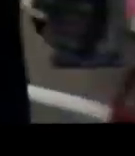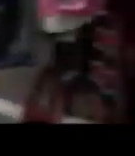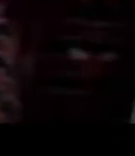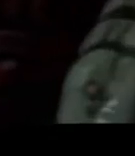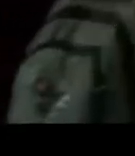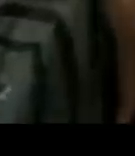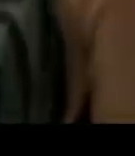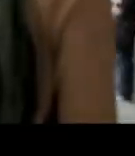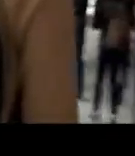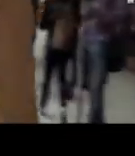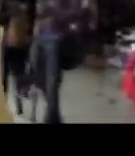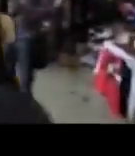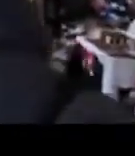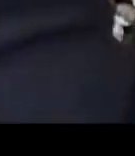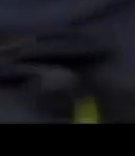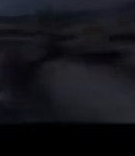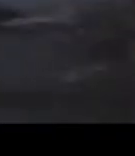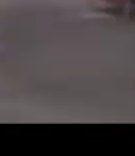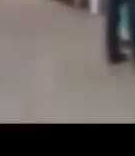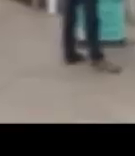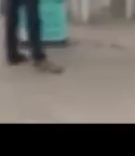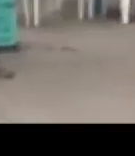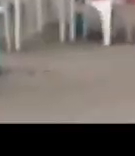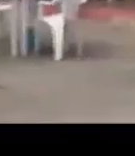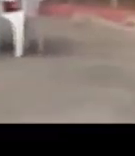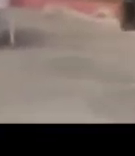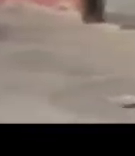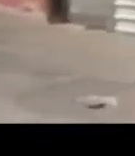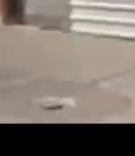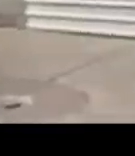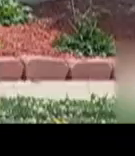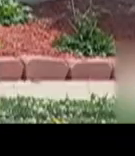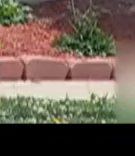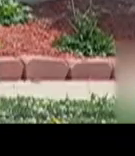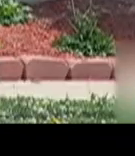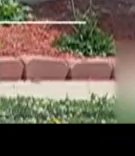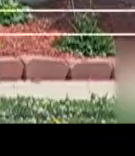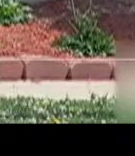de cara a las elecciones que tendrán lugar en noviembre próximo en Estados Unidos.